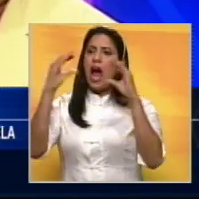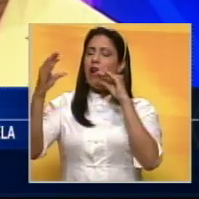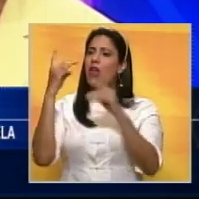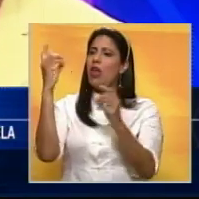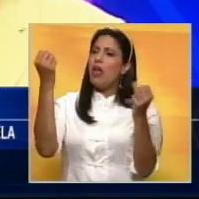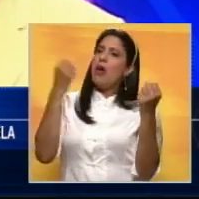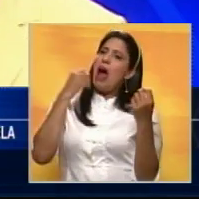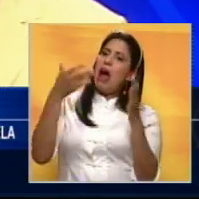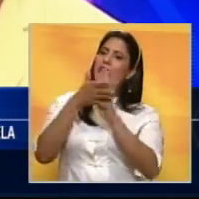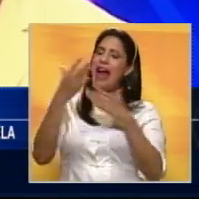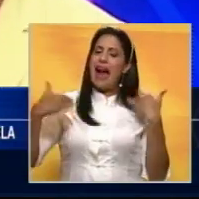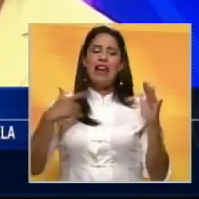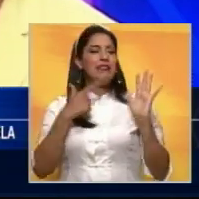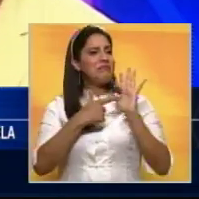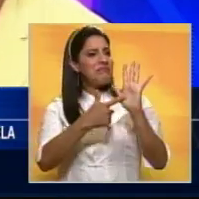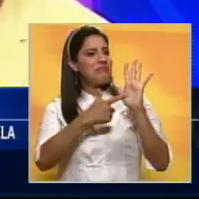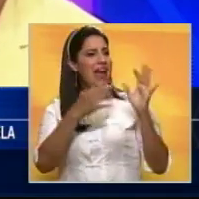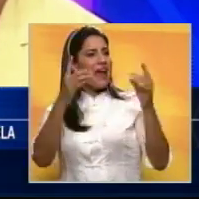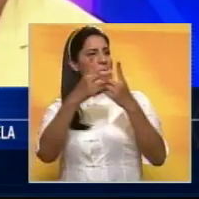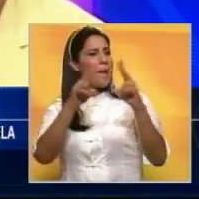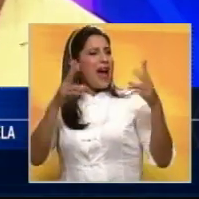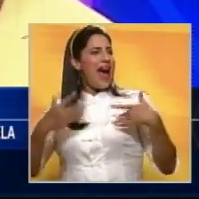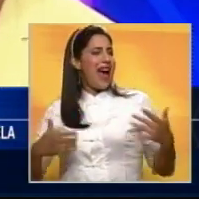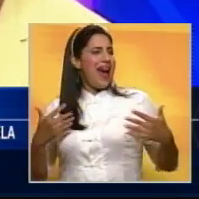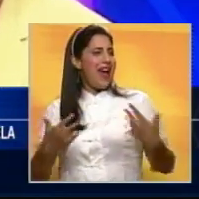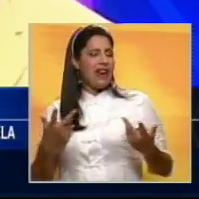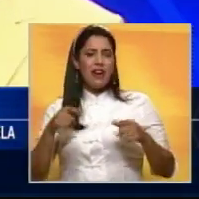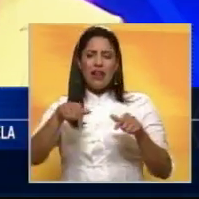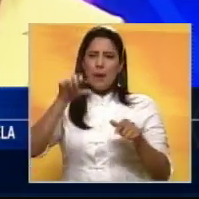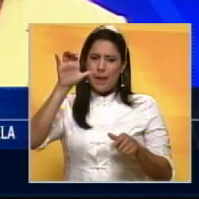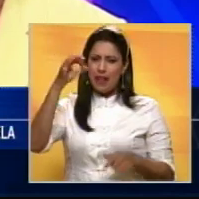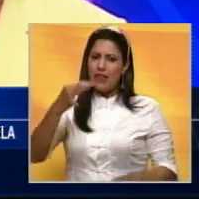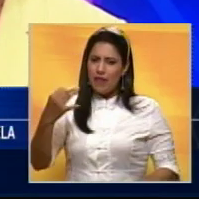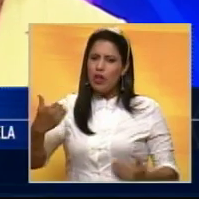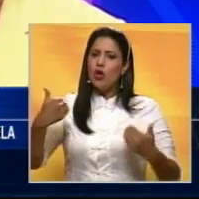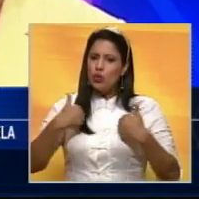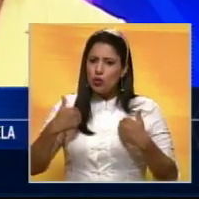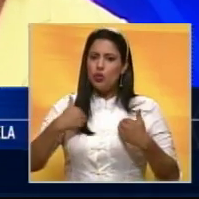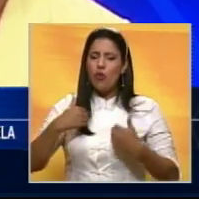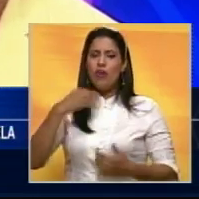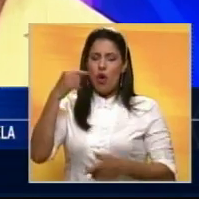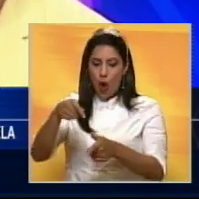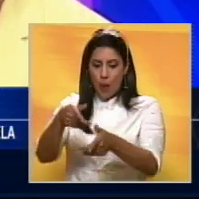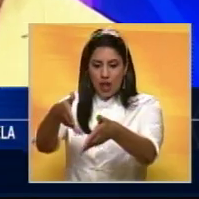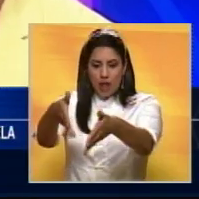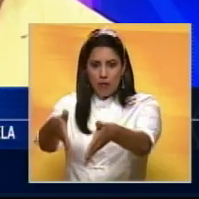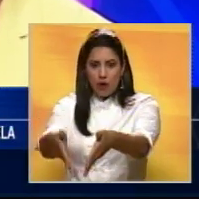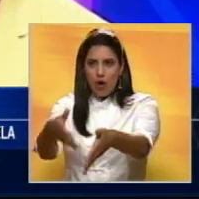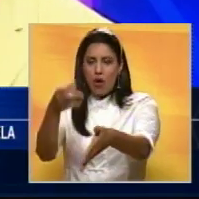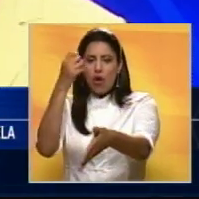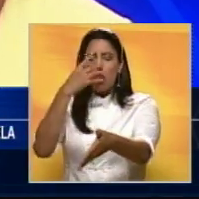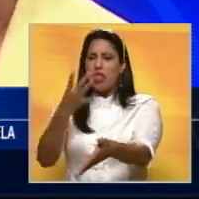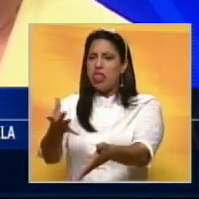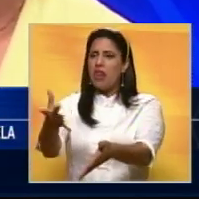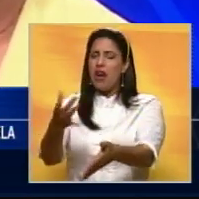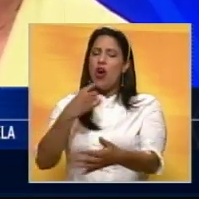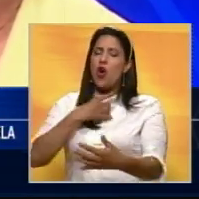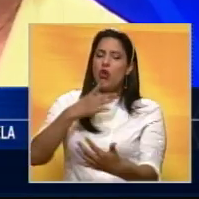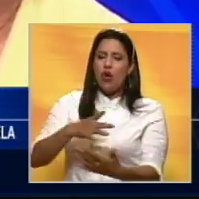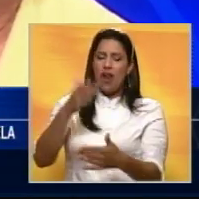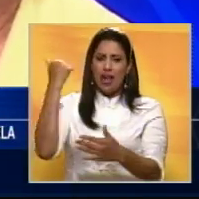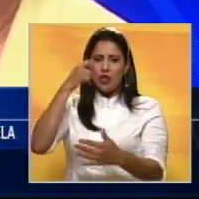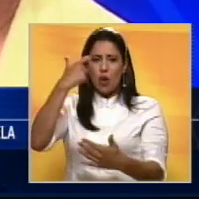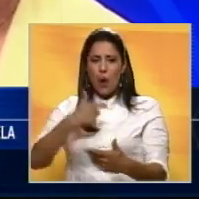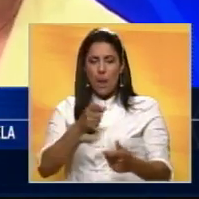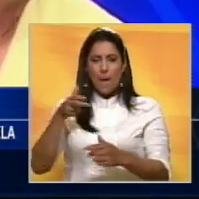puede estar alegre y expresando y decretando paz y alegría en un país donde se está recogiendo un joven que se está llevando a un centro de salud, como ocurrió